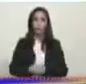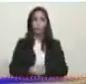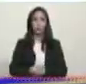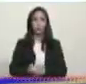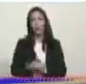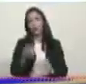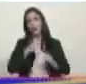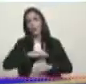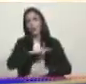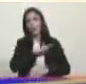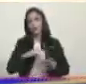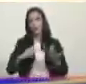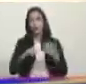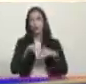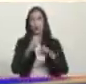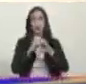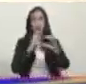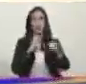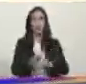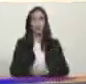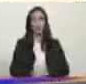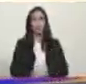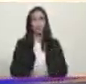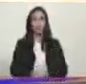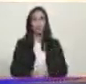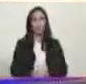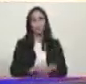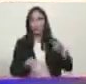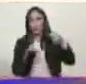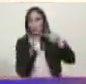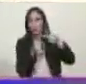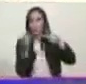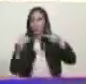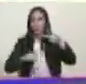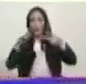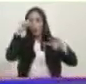Misión Transporte, presidente. Muy bien, vértice número 2.